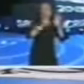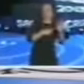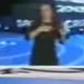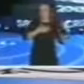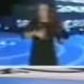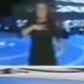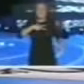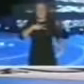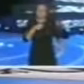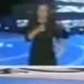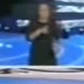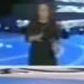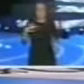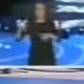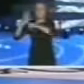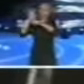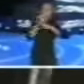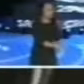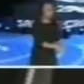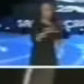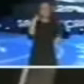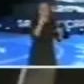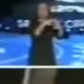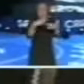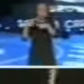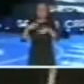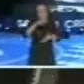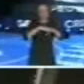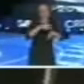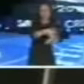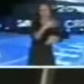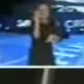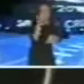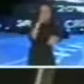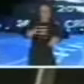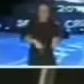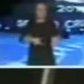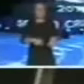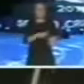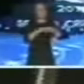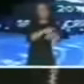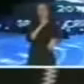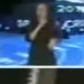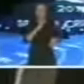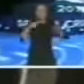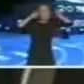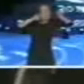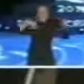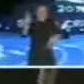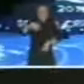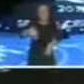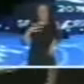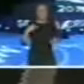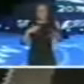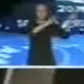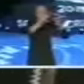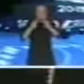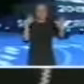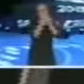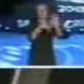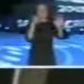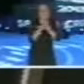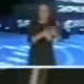quitado. Política para que tú entiendas cómo aquí se gobierna, nunca van a enseñarte y eligen un temario que no vale una mierda, porque lo que